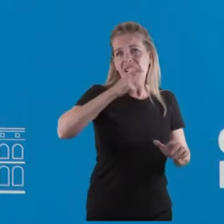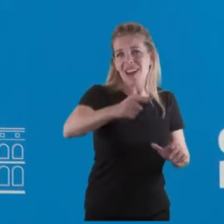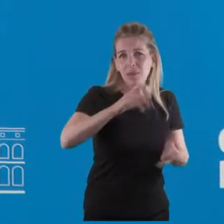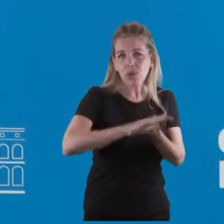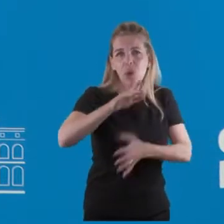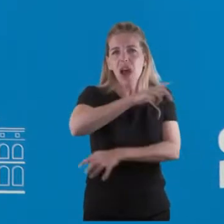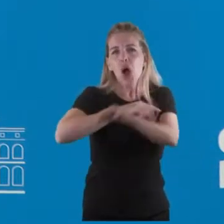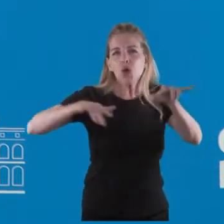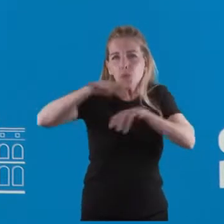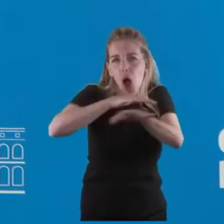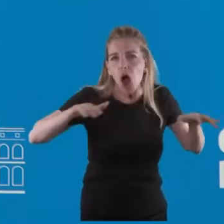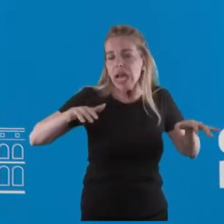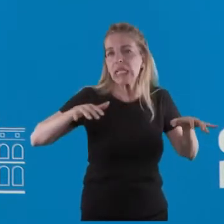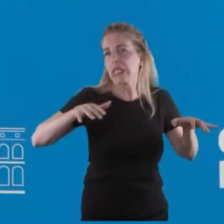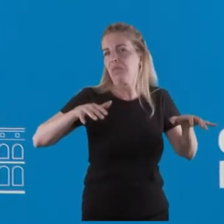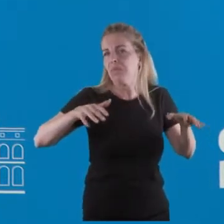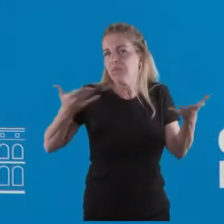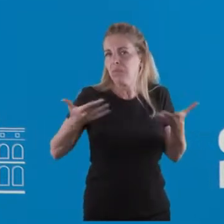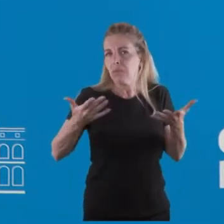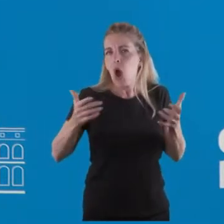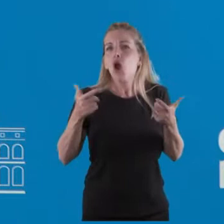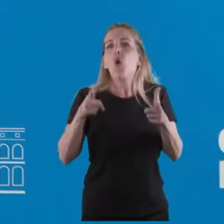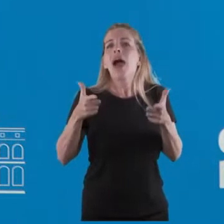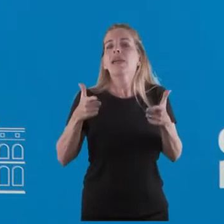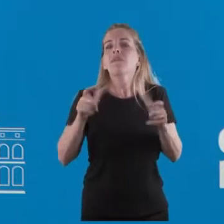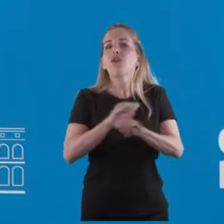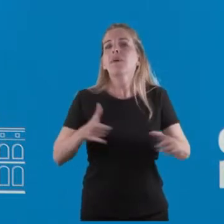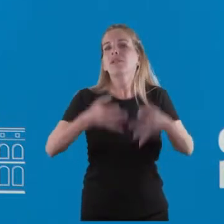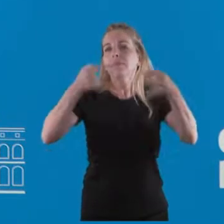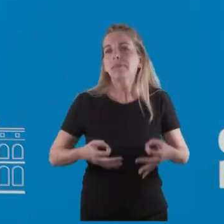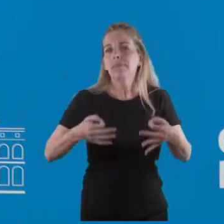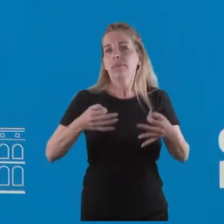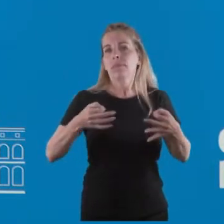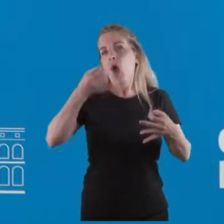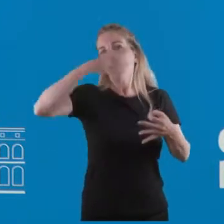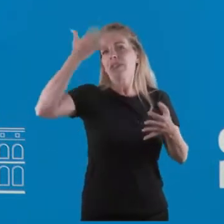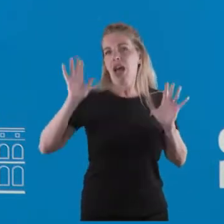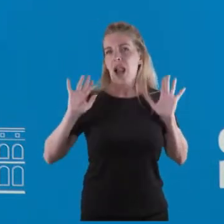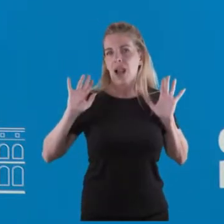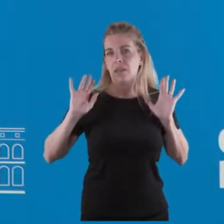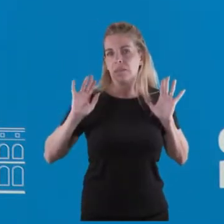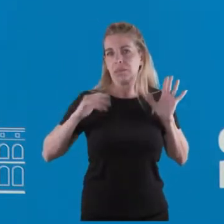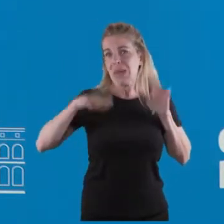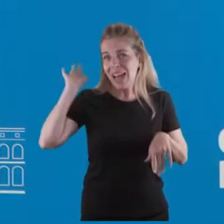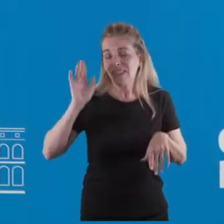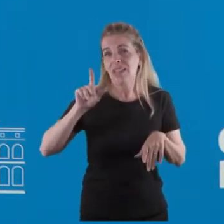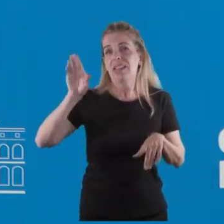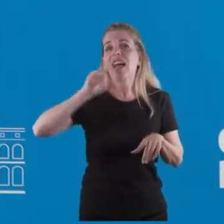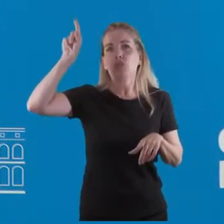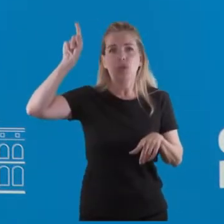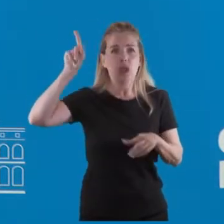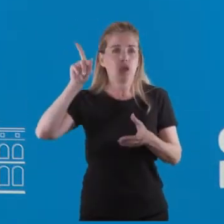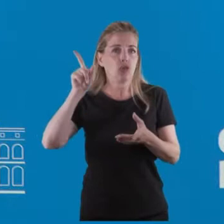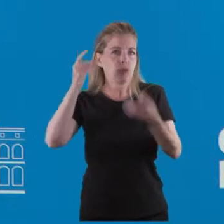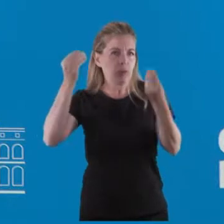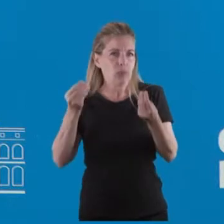mucho menos cuando esos rumores quieren dar cuenta de algo tan importante como puede ser la posición del departamento de estado de eeuu departamento es todo